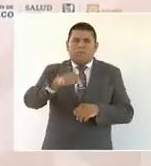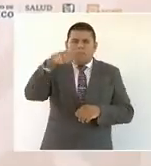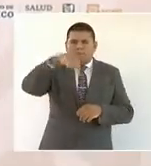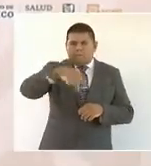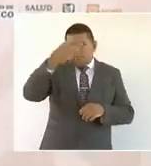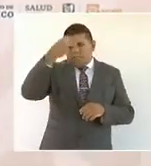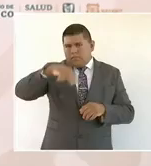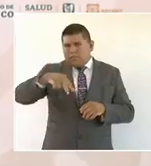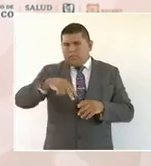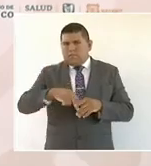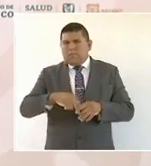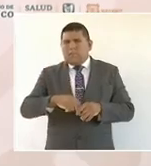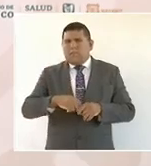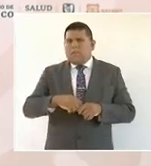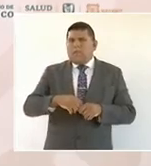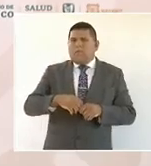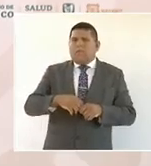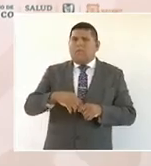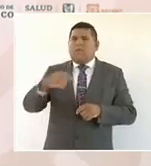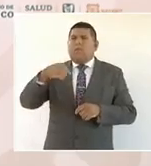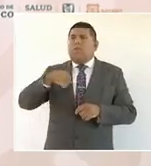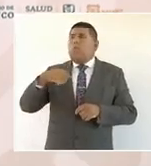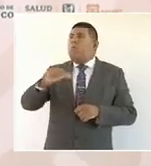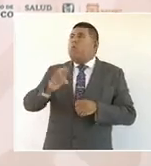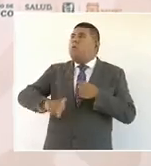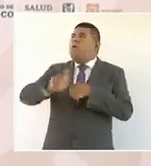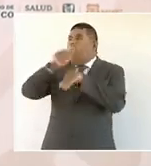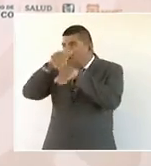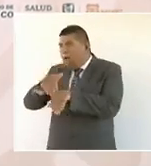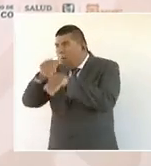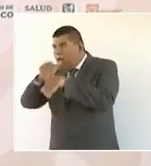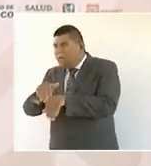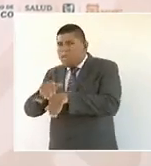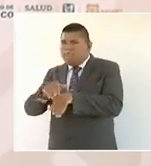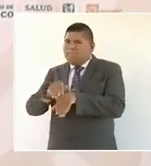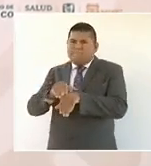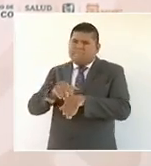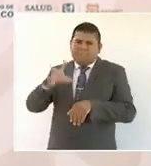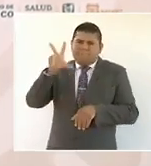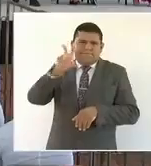México no es títere, no es pelele de ningún gobierno